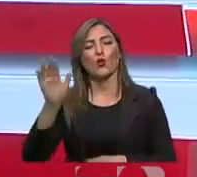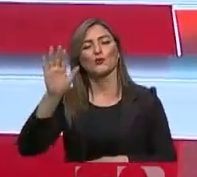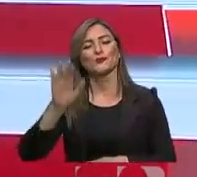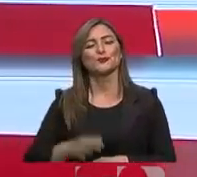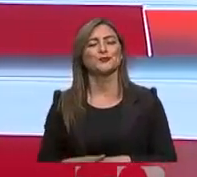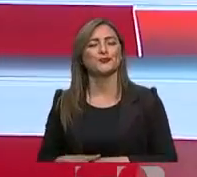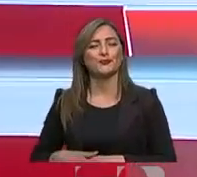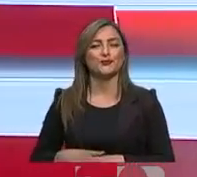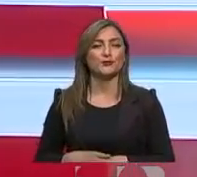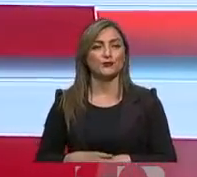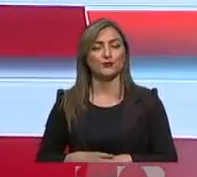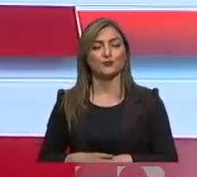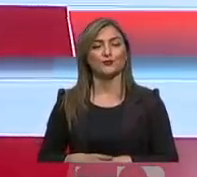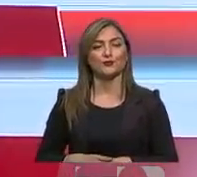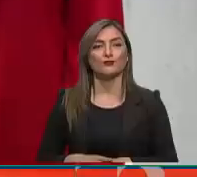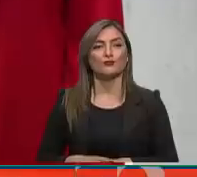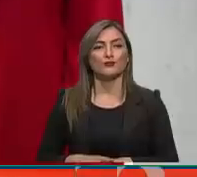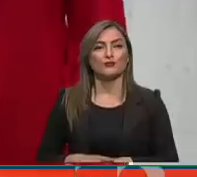María del Rocío.